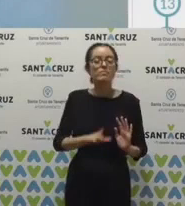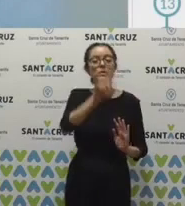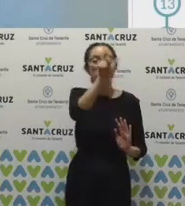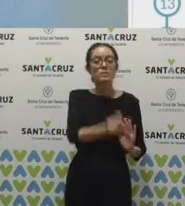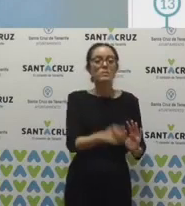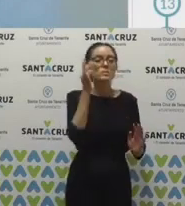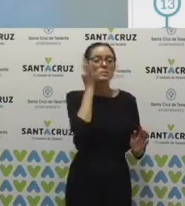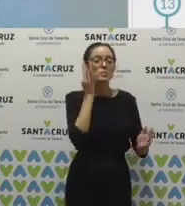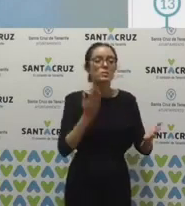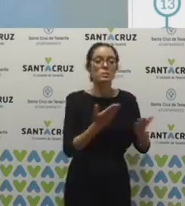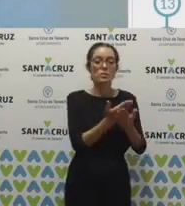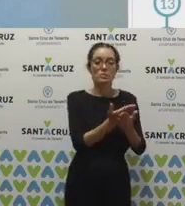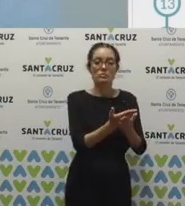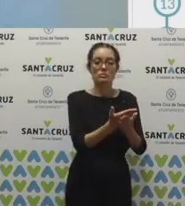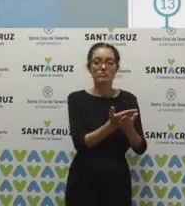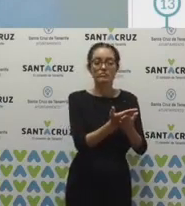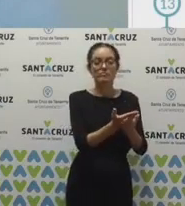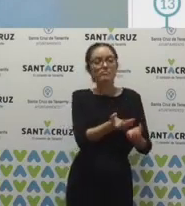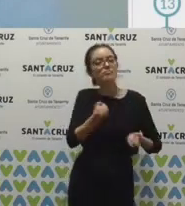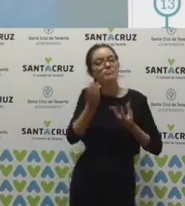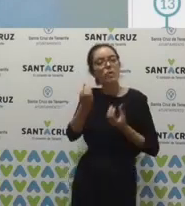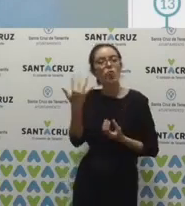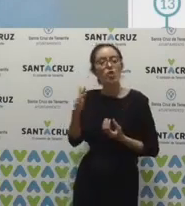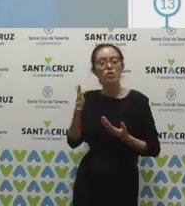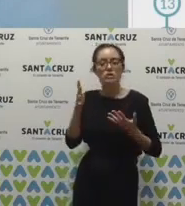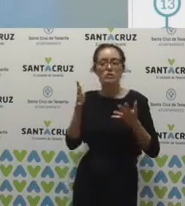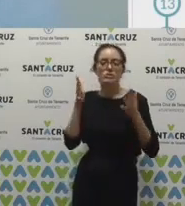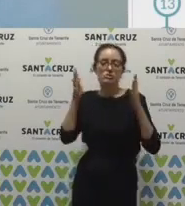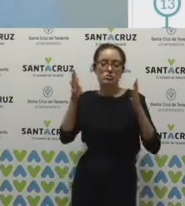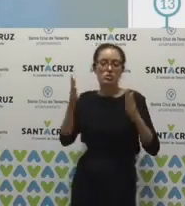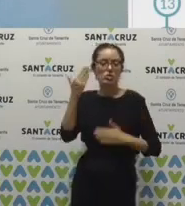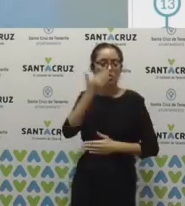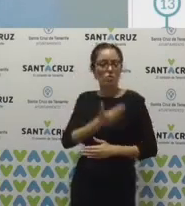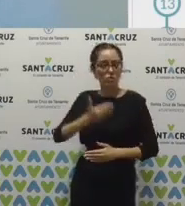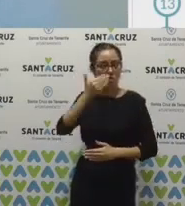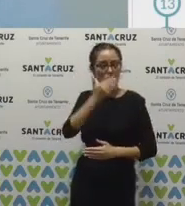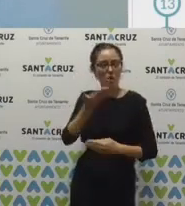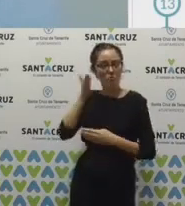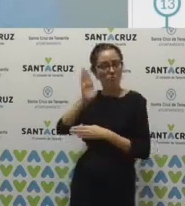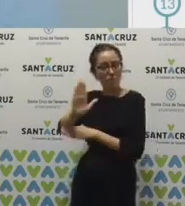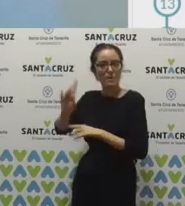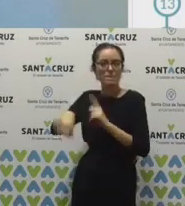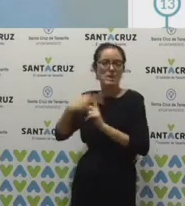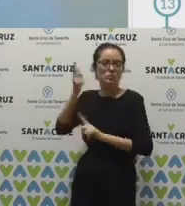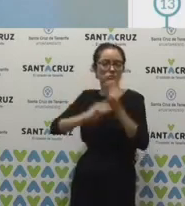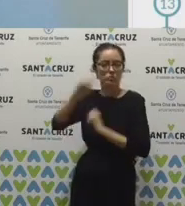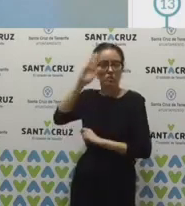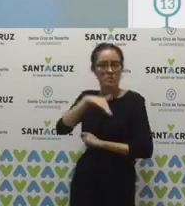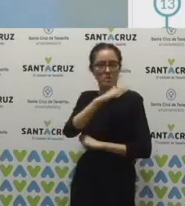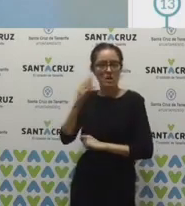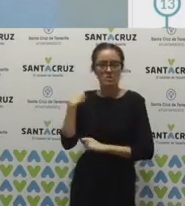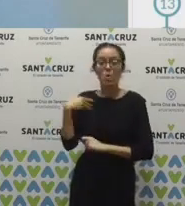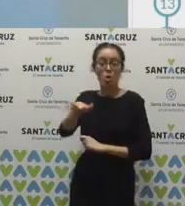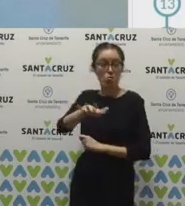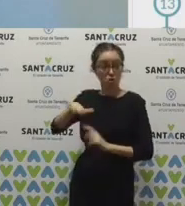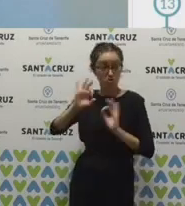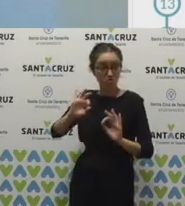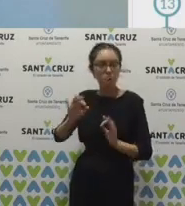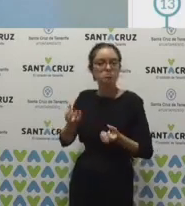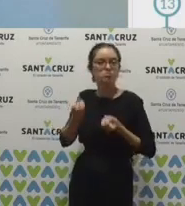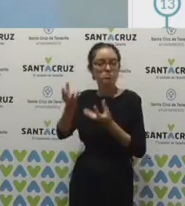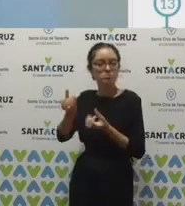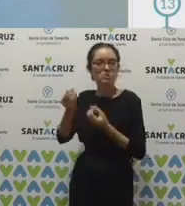ponga en el consejo escolar donde se puede tratar perfectamente con las direcciones de los centros del distrito de referencia y no